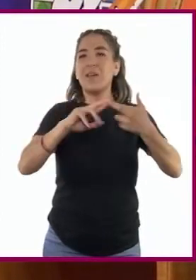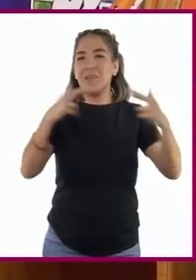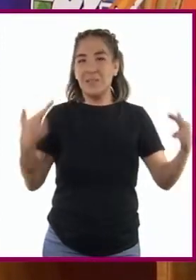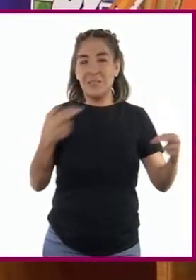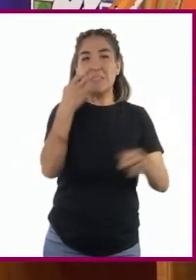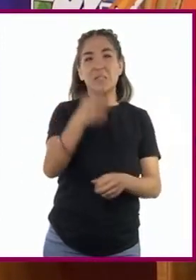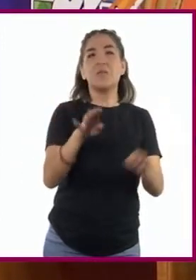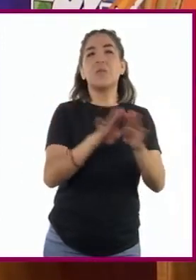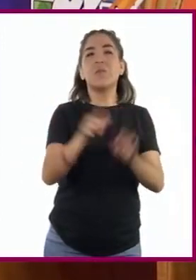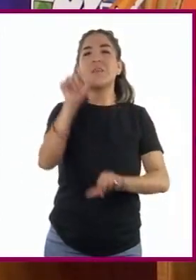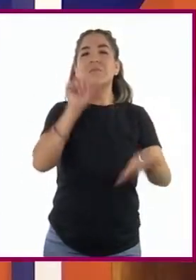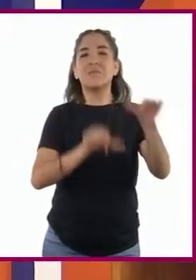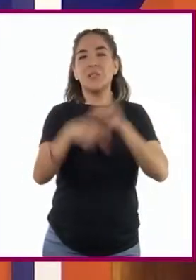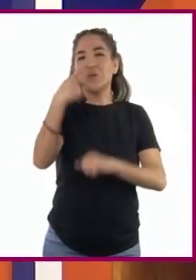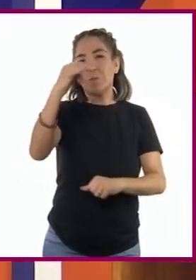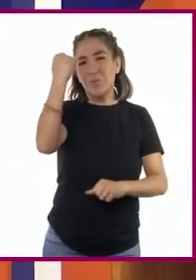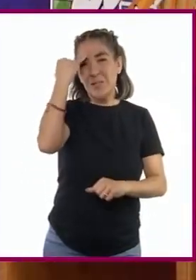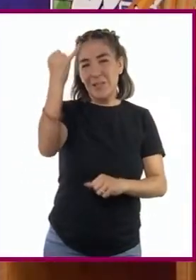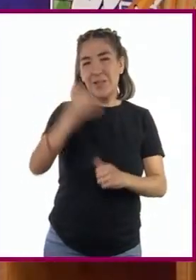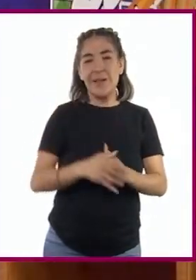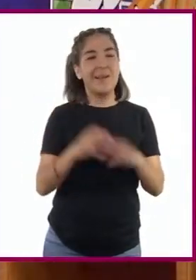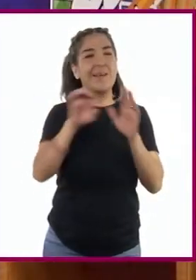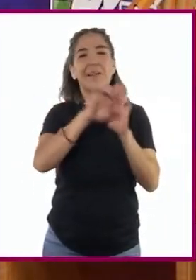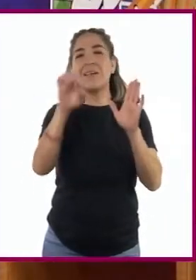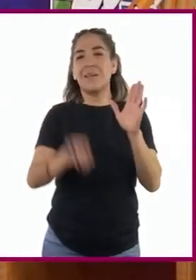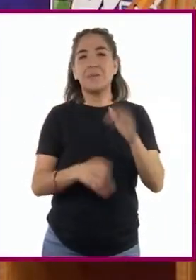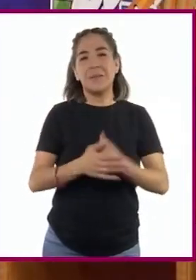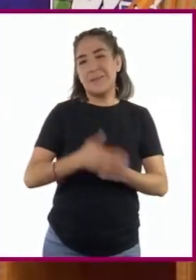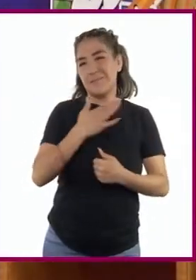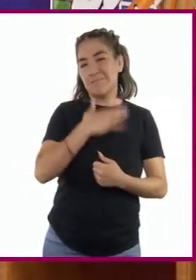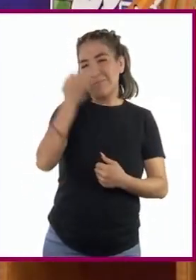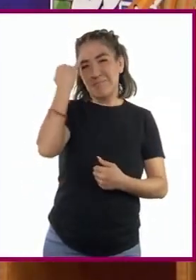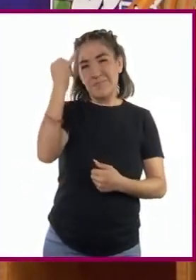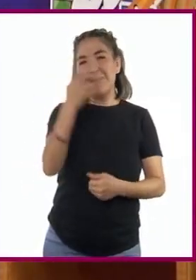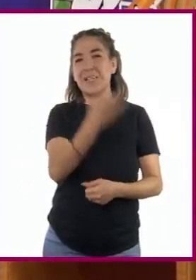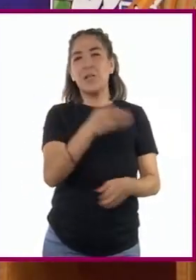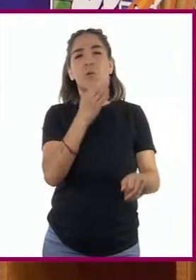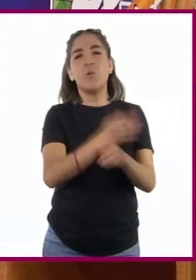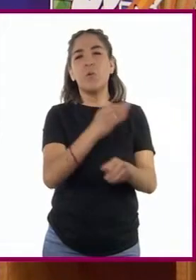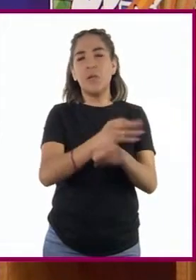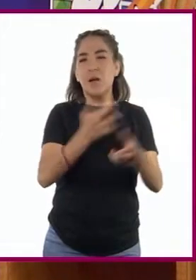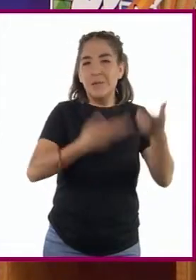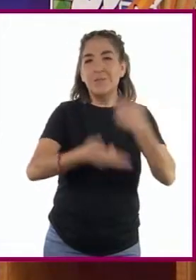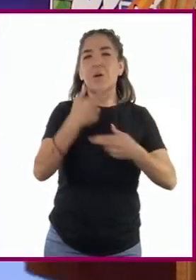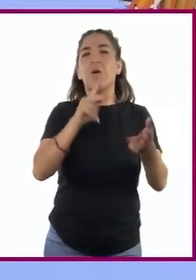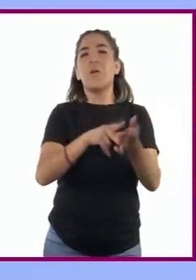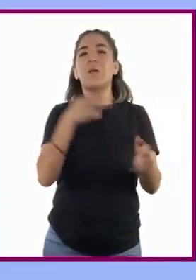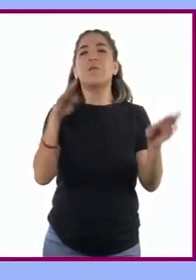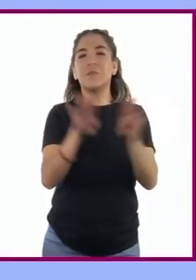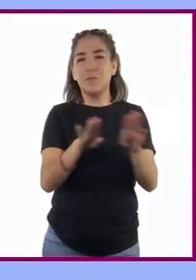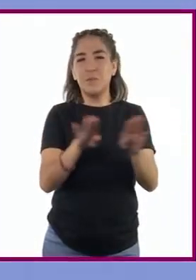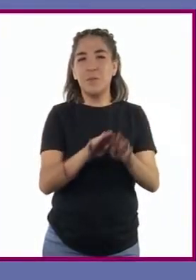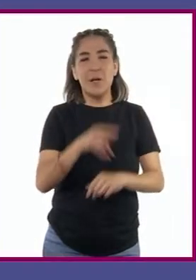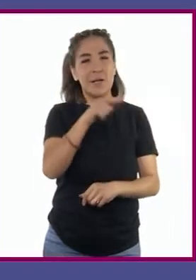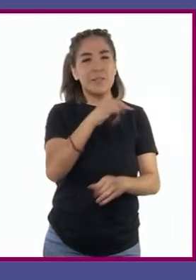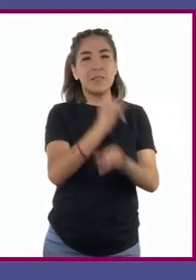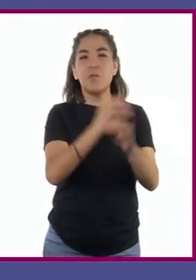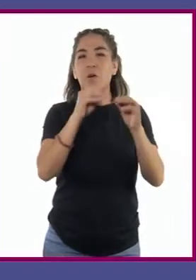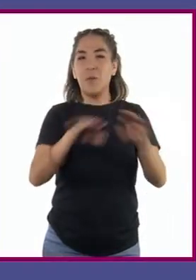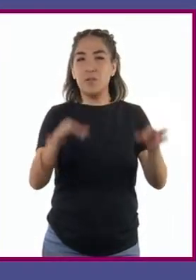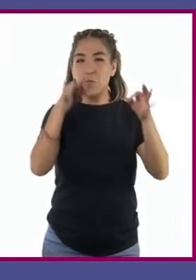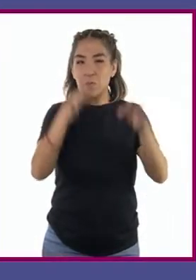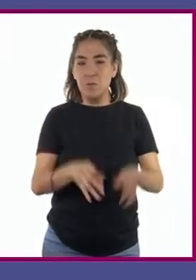que contraponen las ideas. Por ejemplo, se me ocurre que lo podemos corregir de la siguiente manera. En el texto original